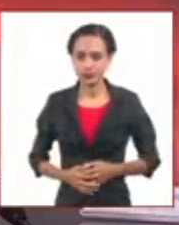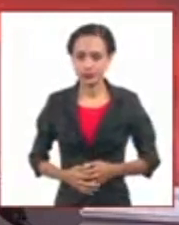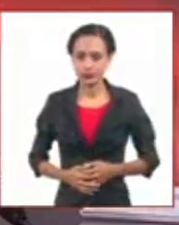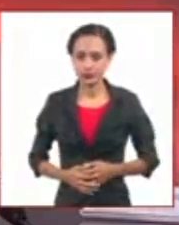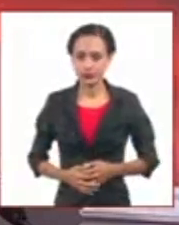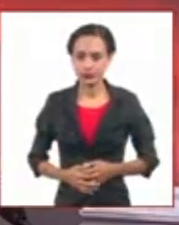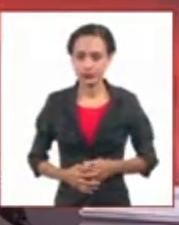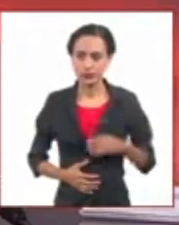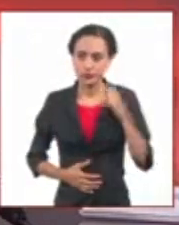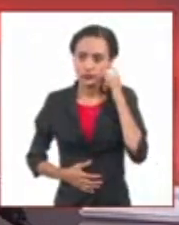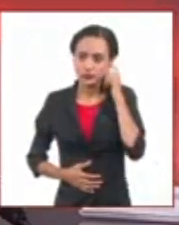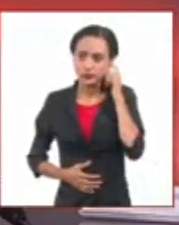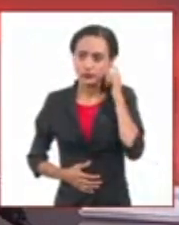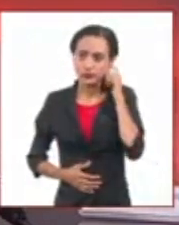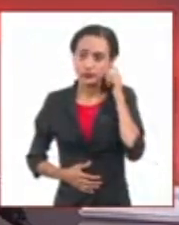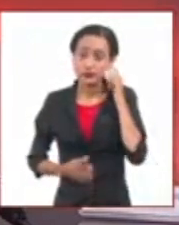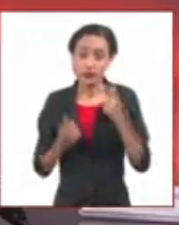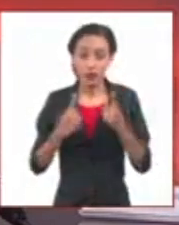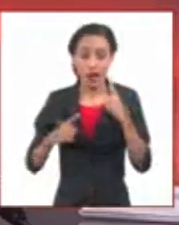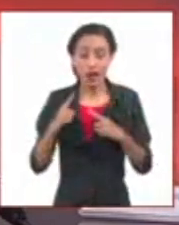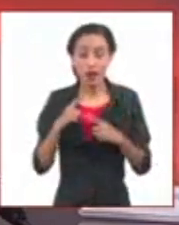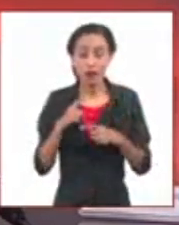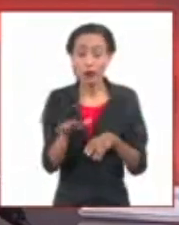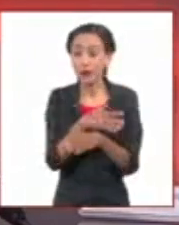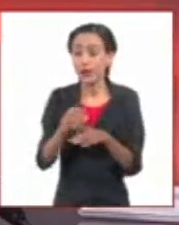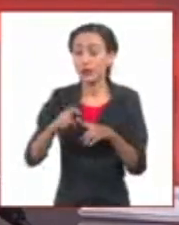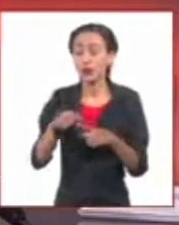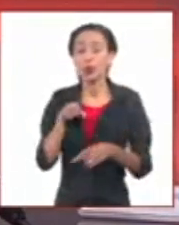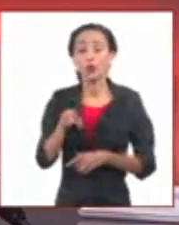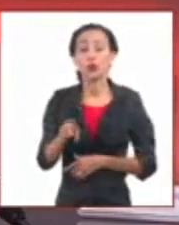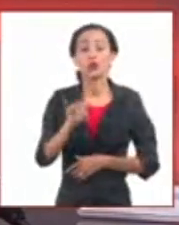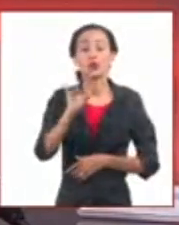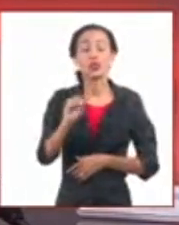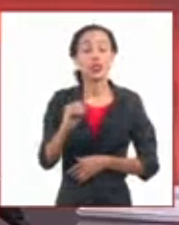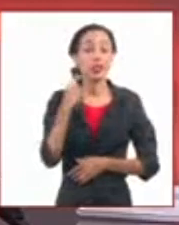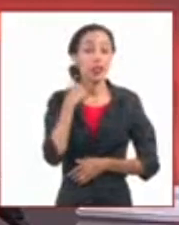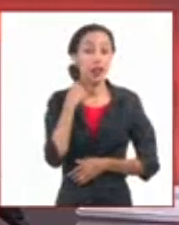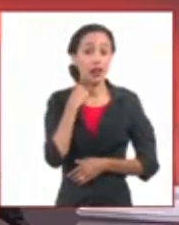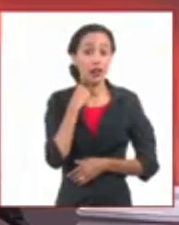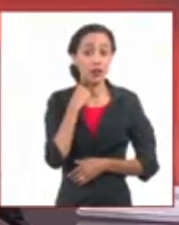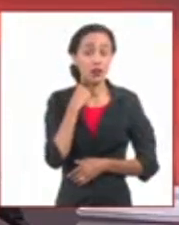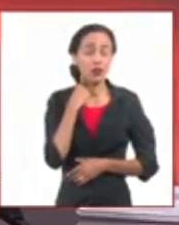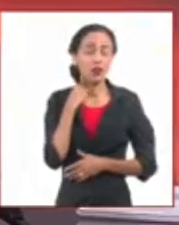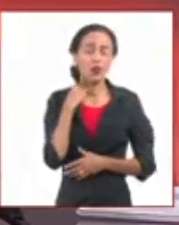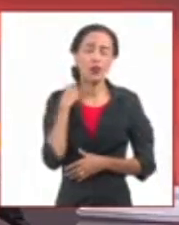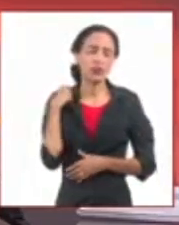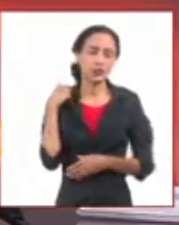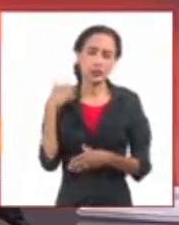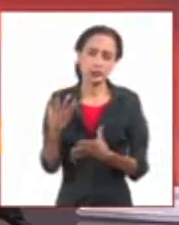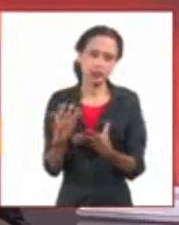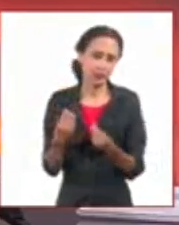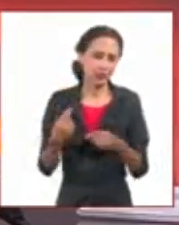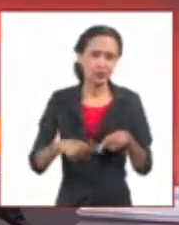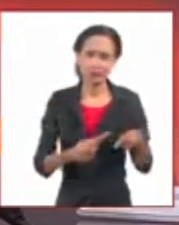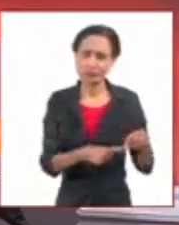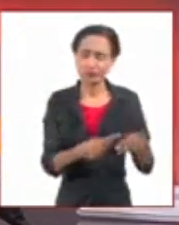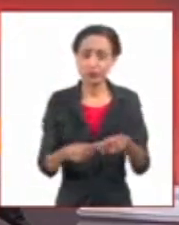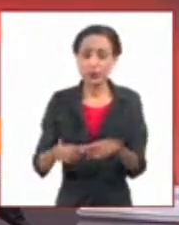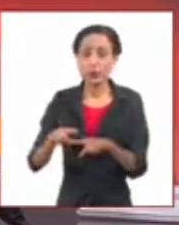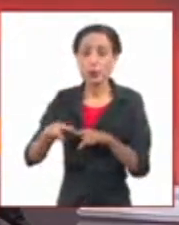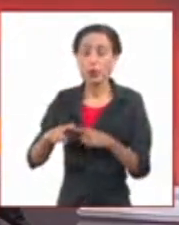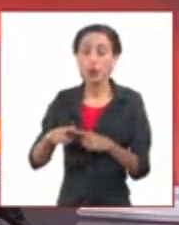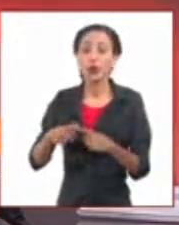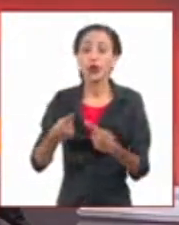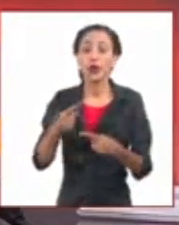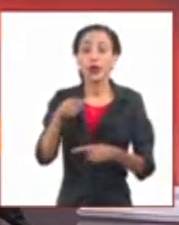porque en los últimos 70 años ha llovido bastante y sobre todo es una es un continente que ha sabido